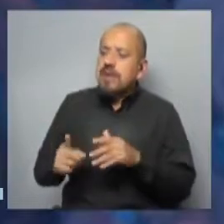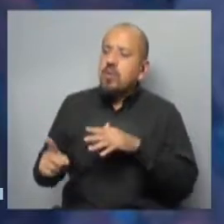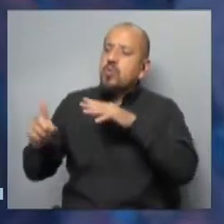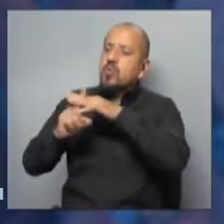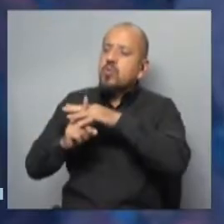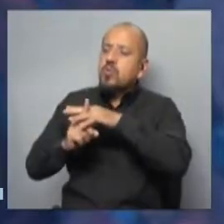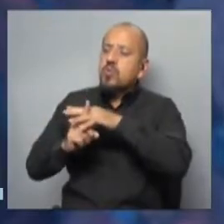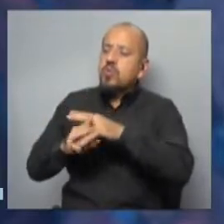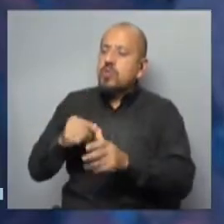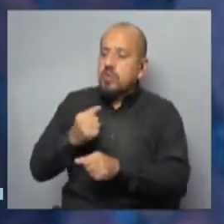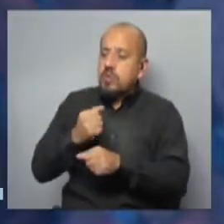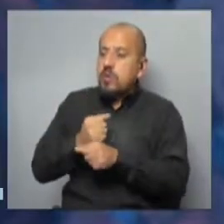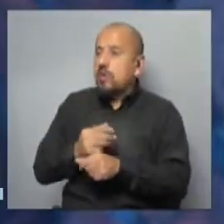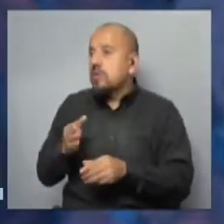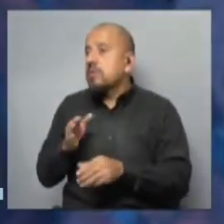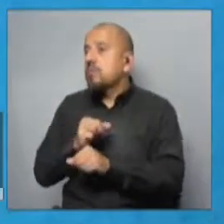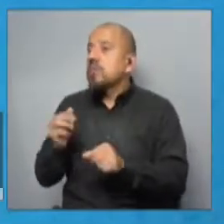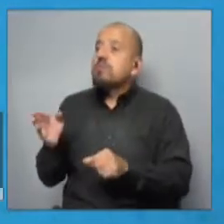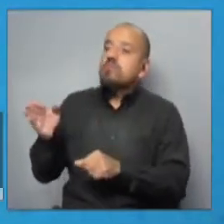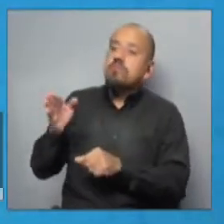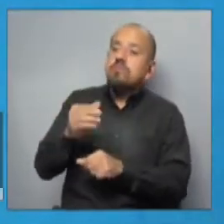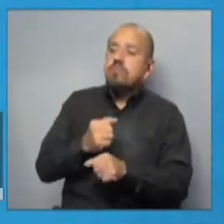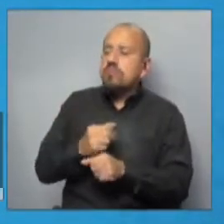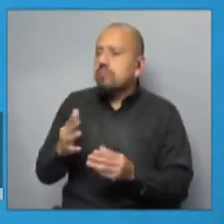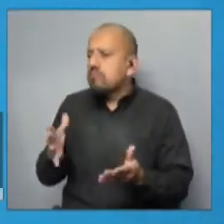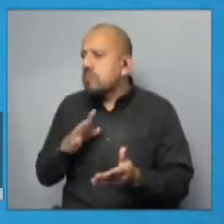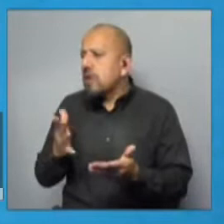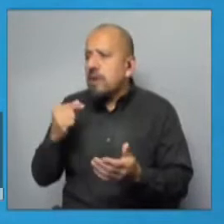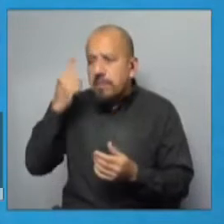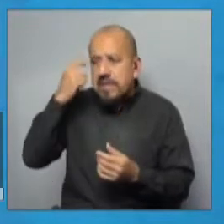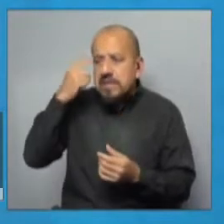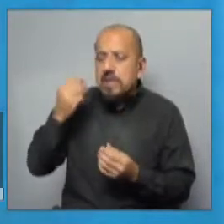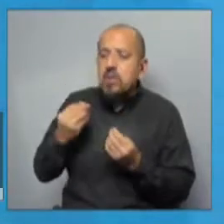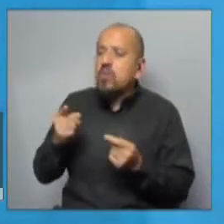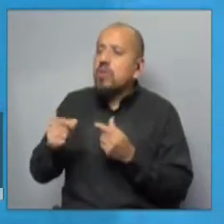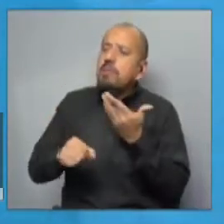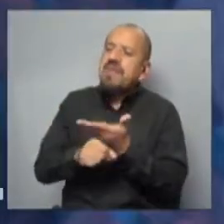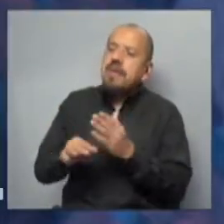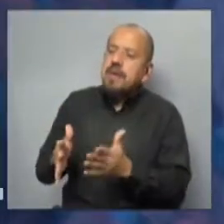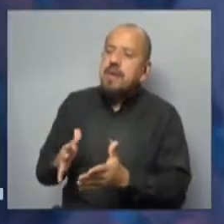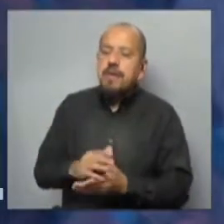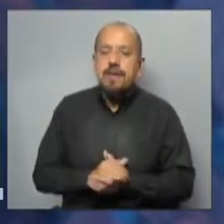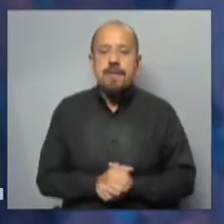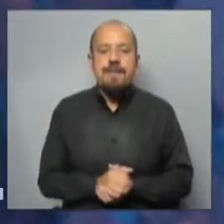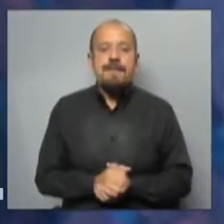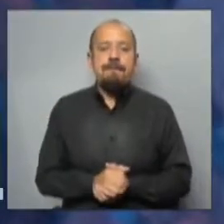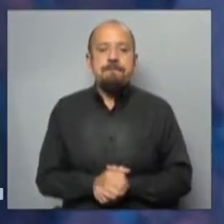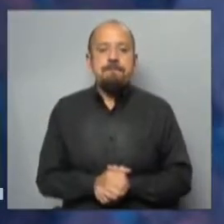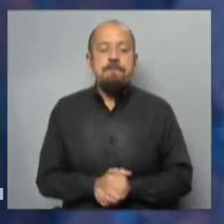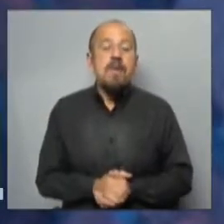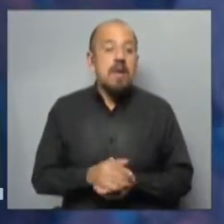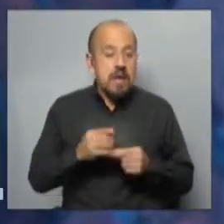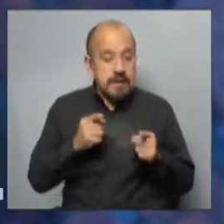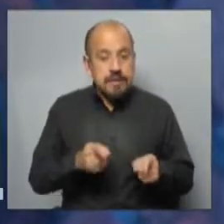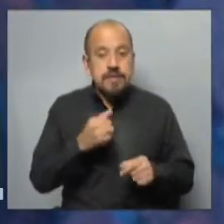de la opción laboral mercado laboral en ese sentido qué experiencia tiene ustedes y qué es lo que reclaman también bueno en ese sentido se